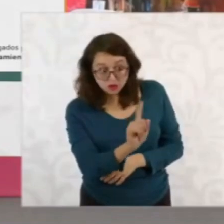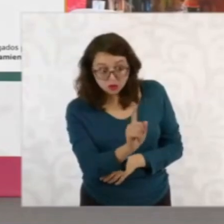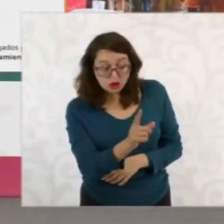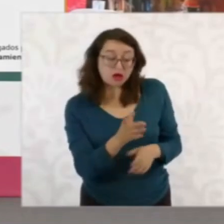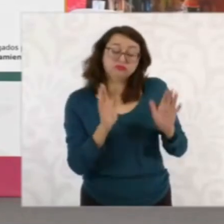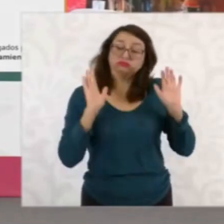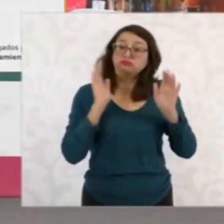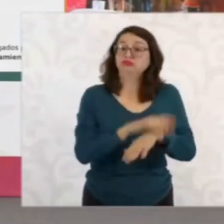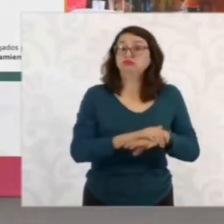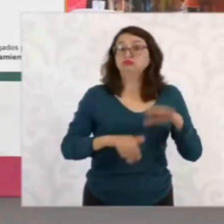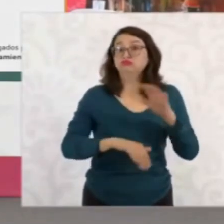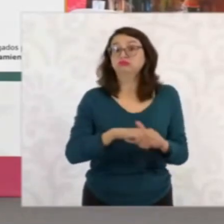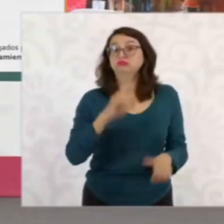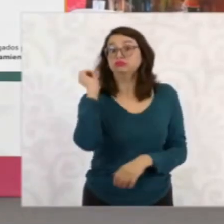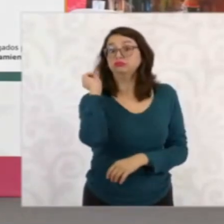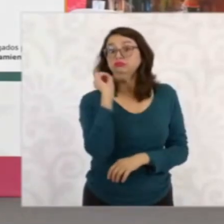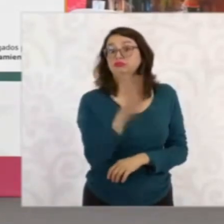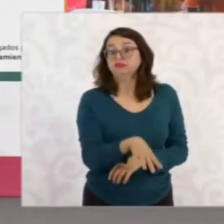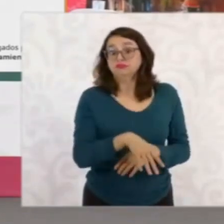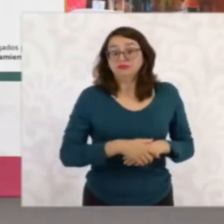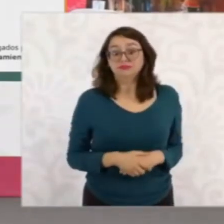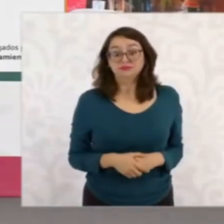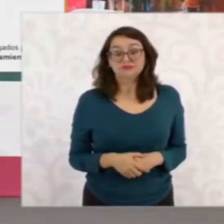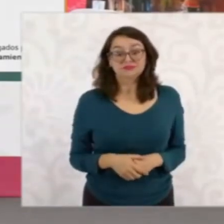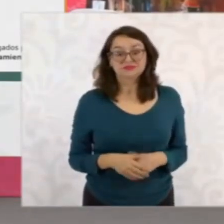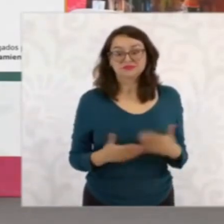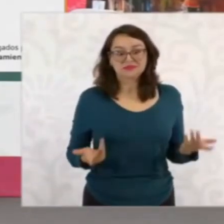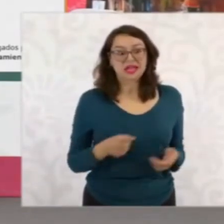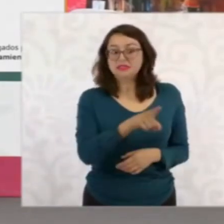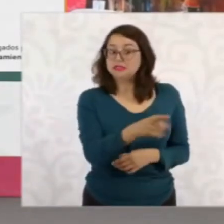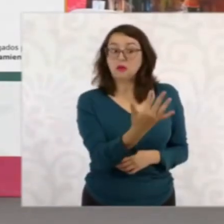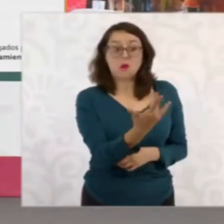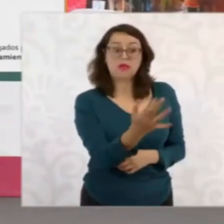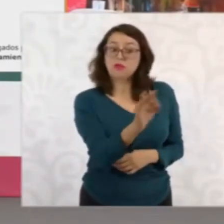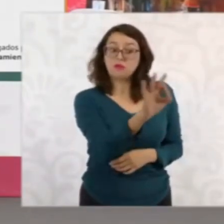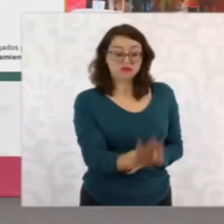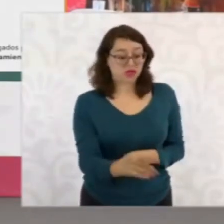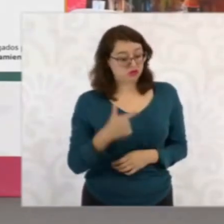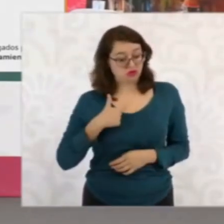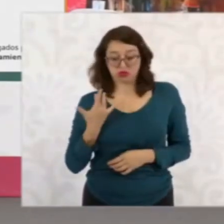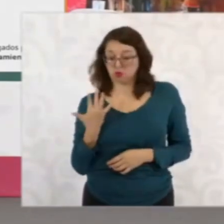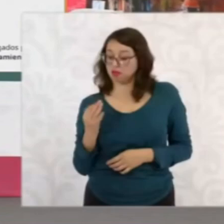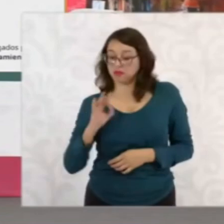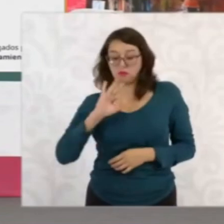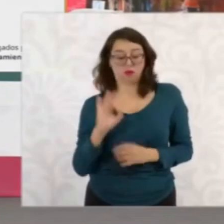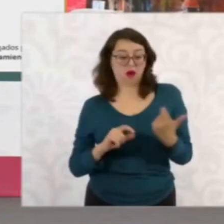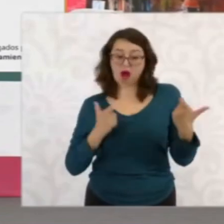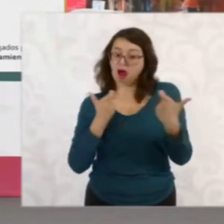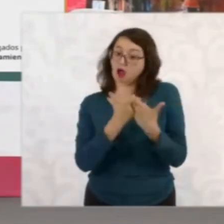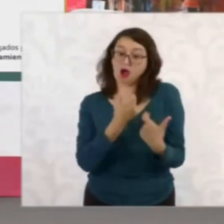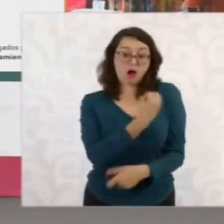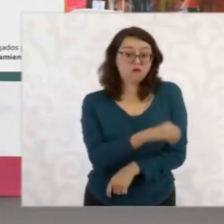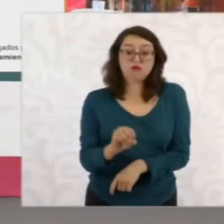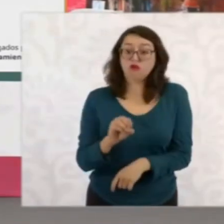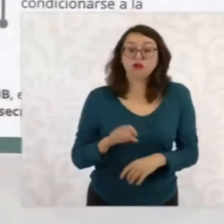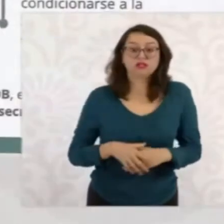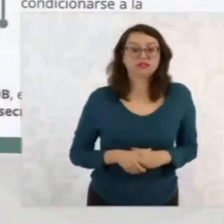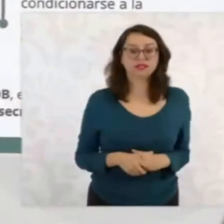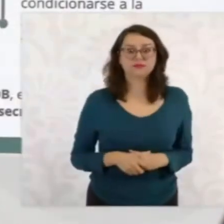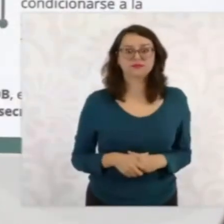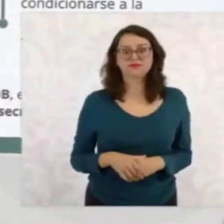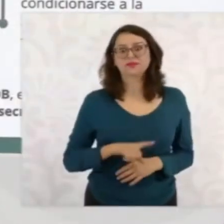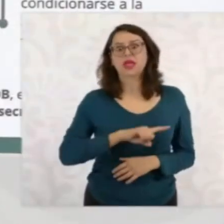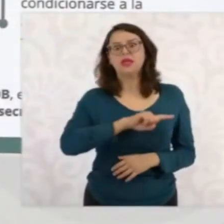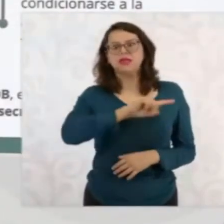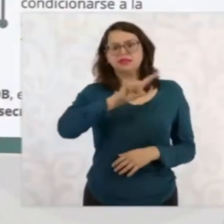50%, el Estado aportaba, el gobierno federal aportaba el 50%. Luego empiezan a crear reglas que son complicadísimas.